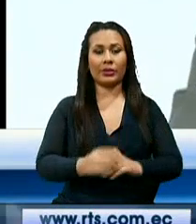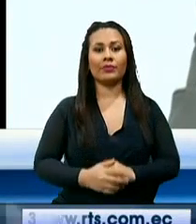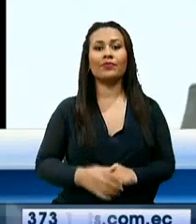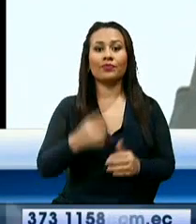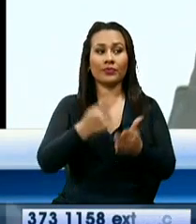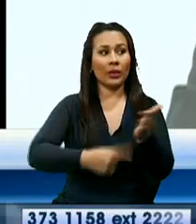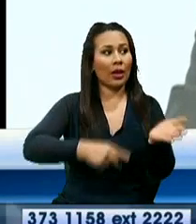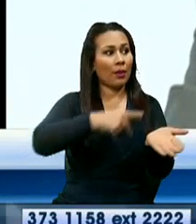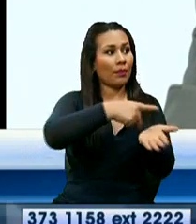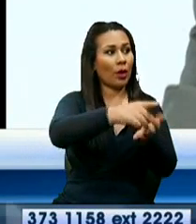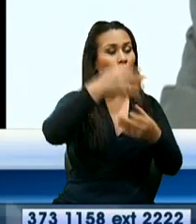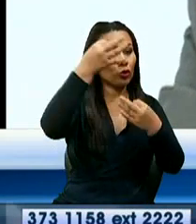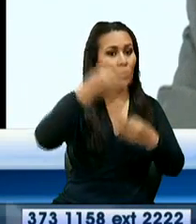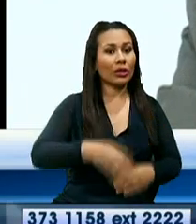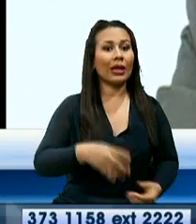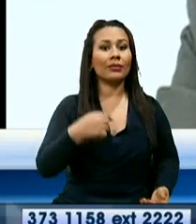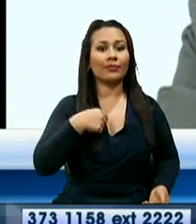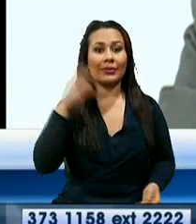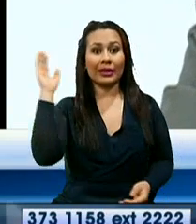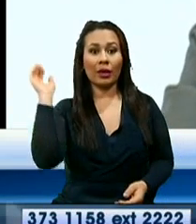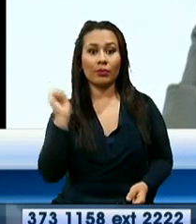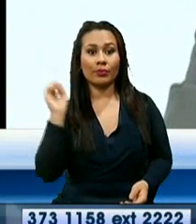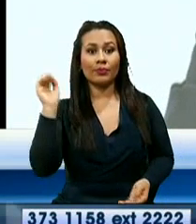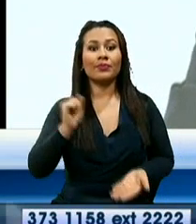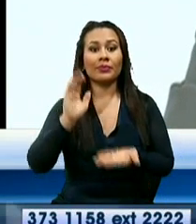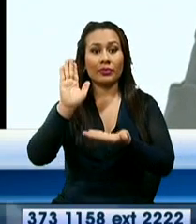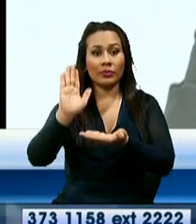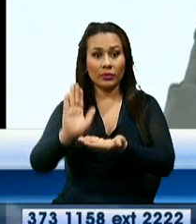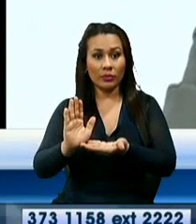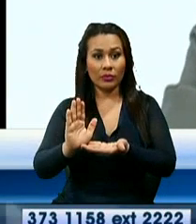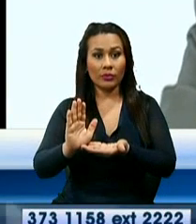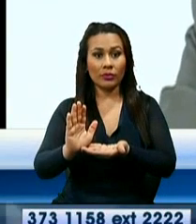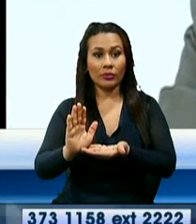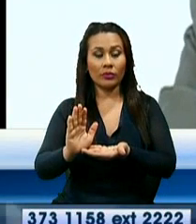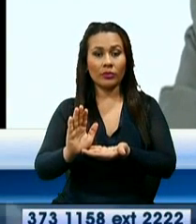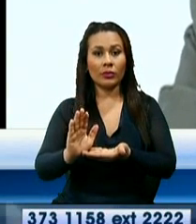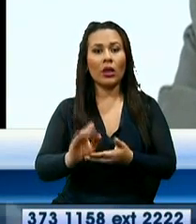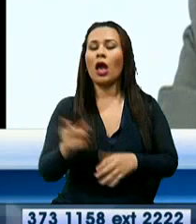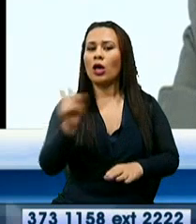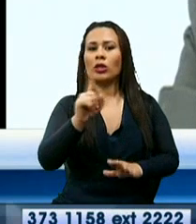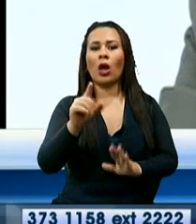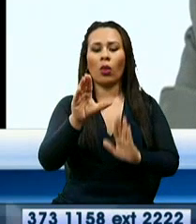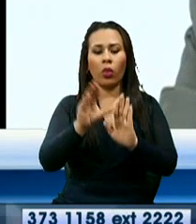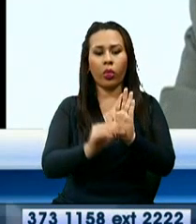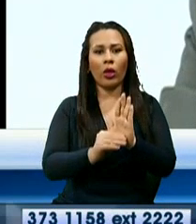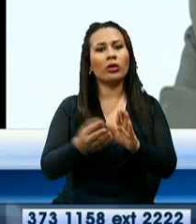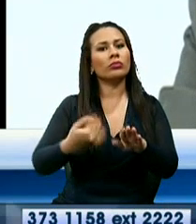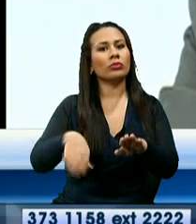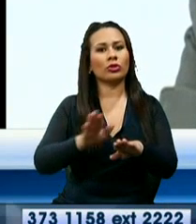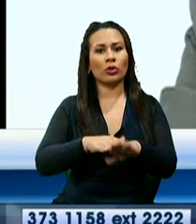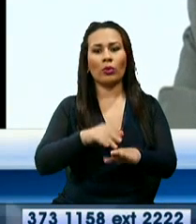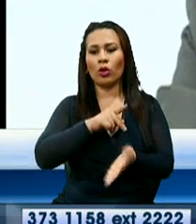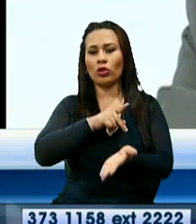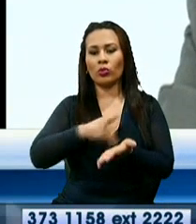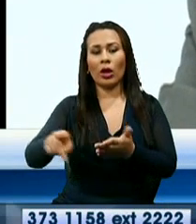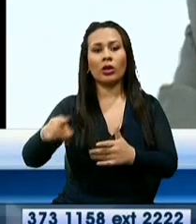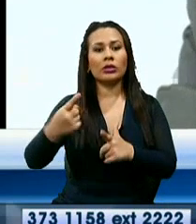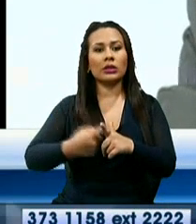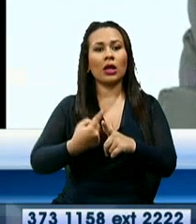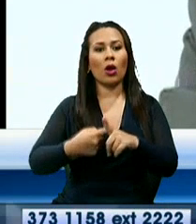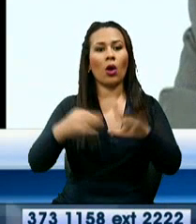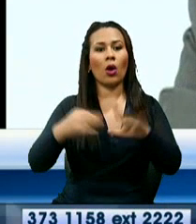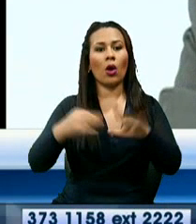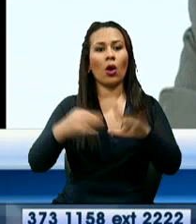pago total de las aportaciones del IES sea sin disminución, es decir, sobre la base del pago del salario sobre las